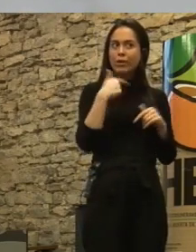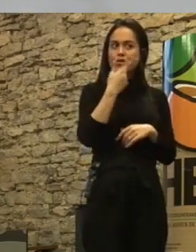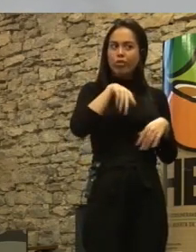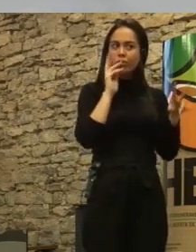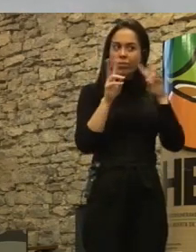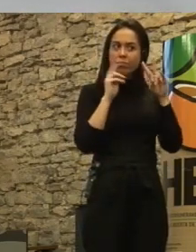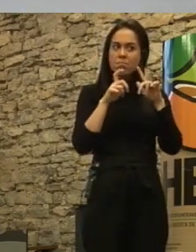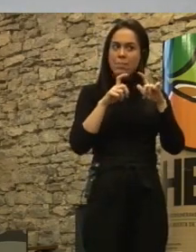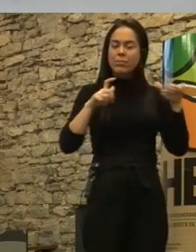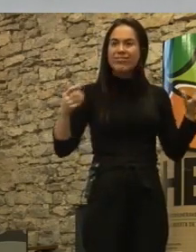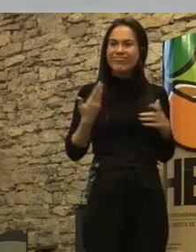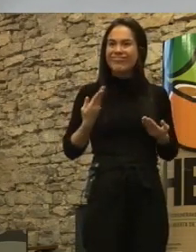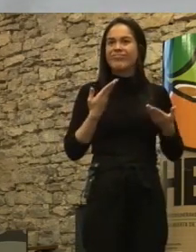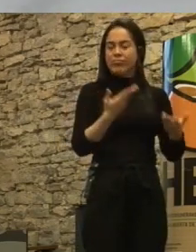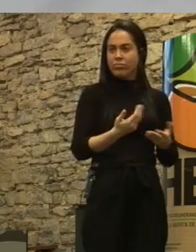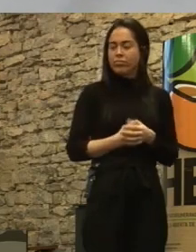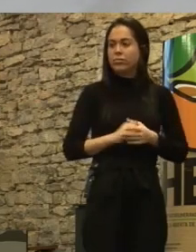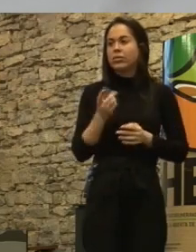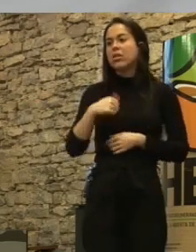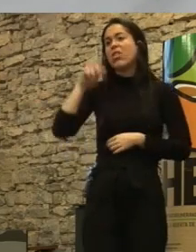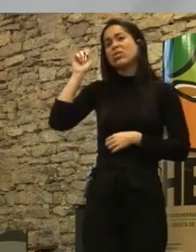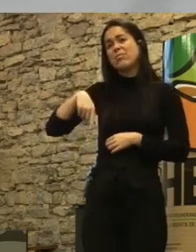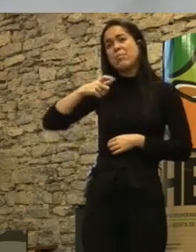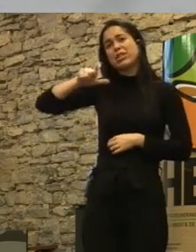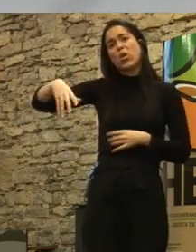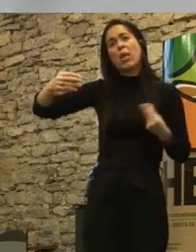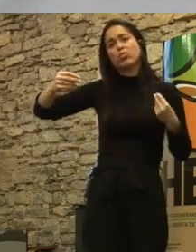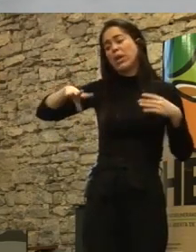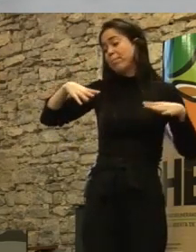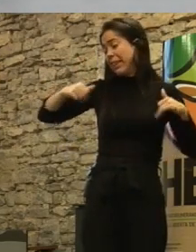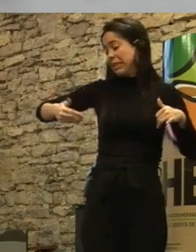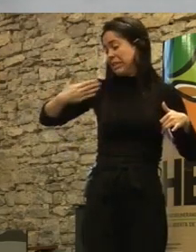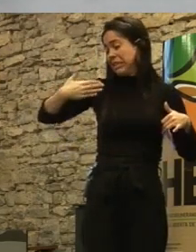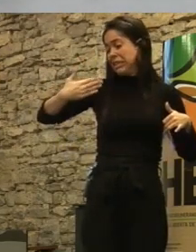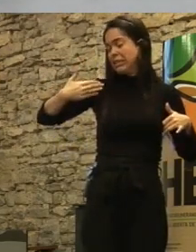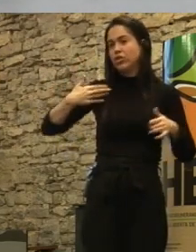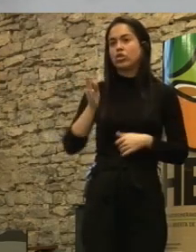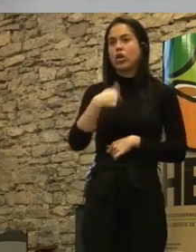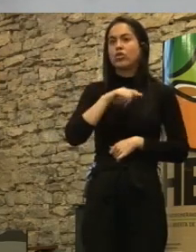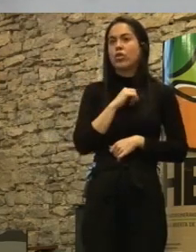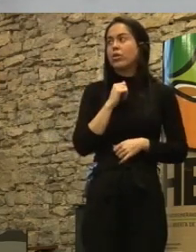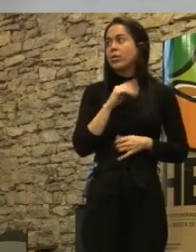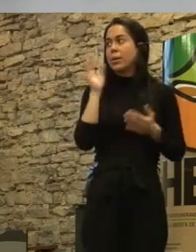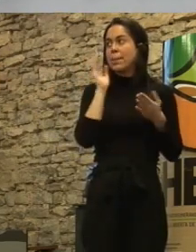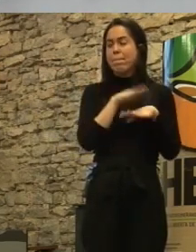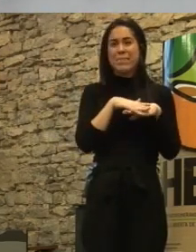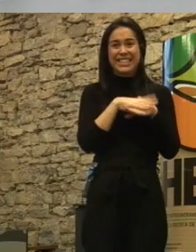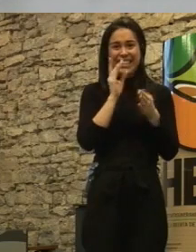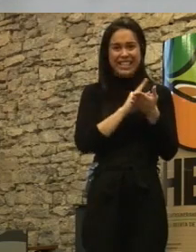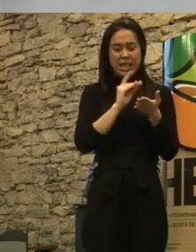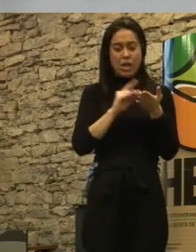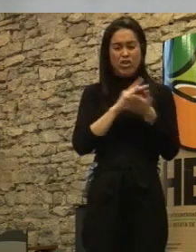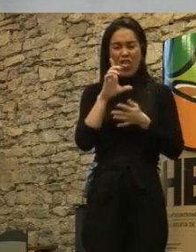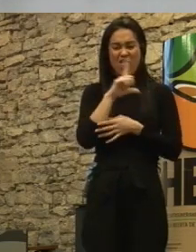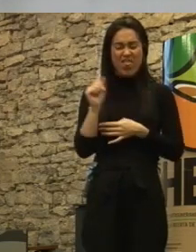llegan un montón de nominaciones de gente que acaba de empezar. Nosotros tenemos una base de datos de gente, que son cientos y cientos,